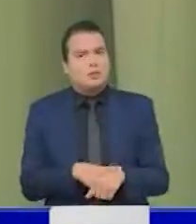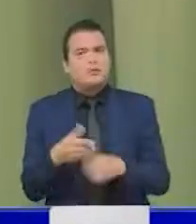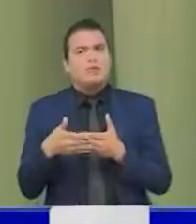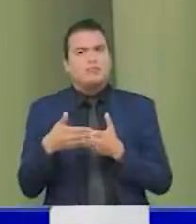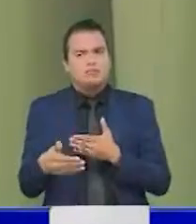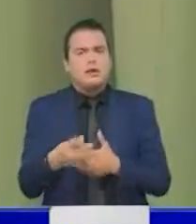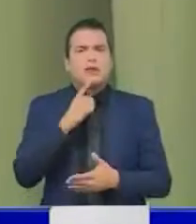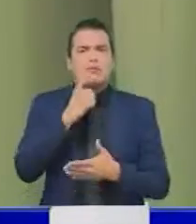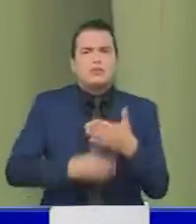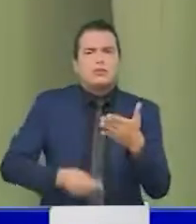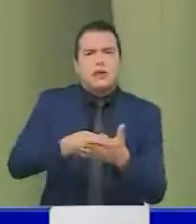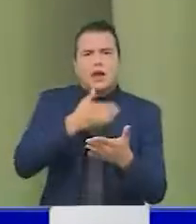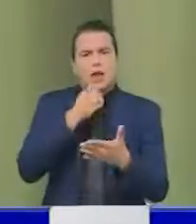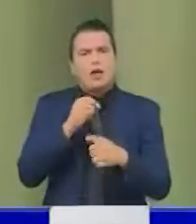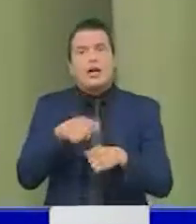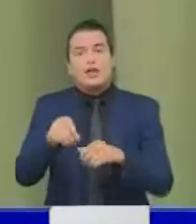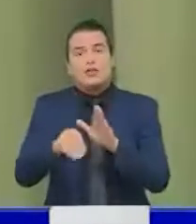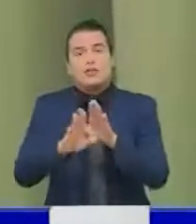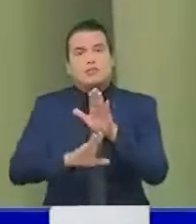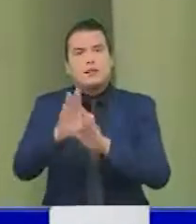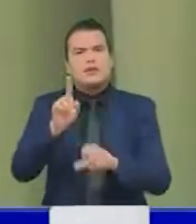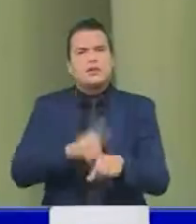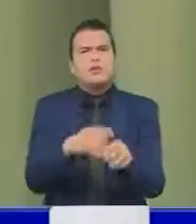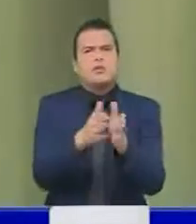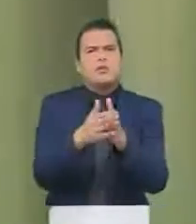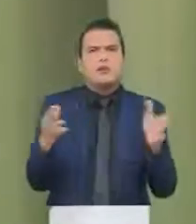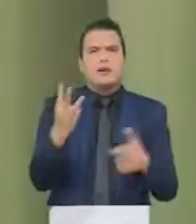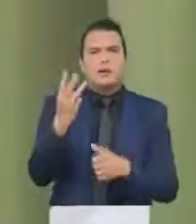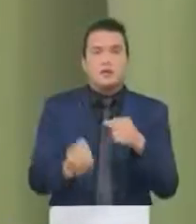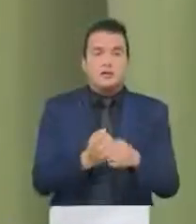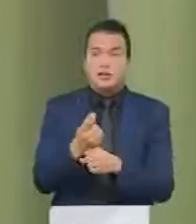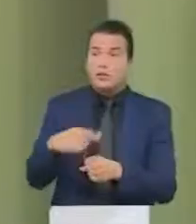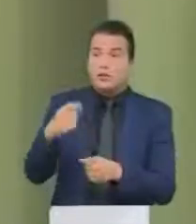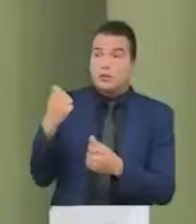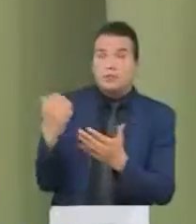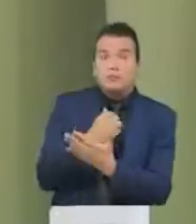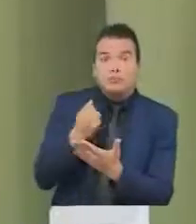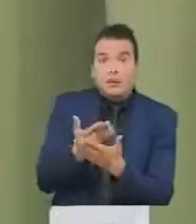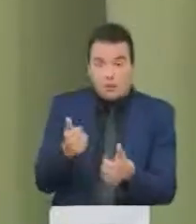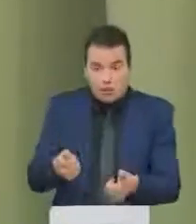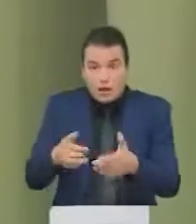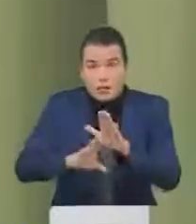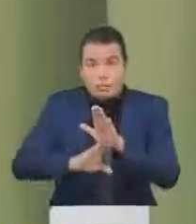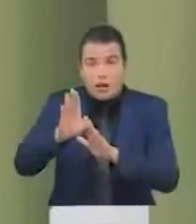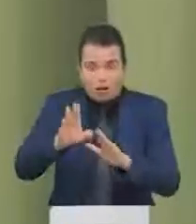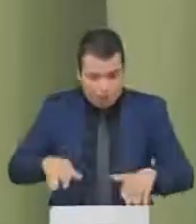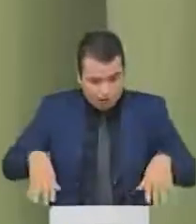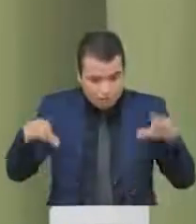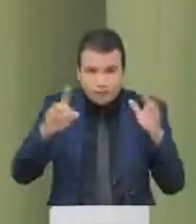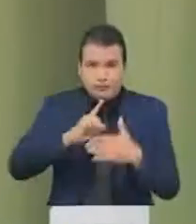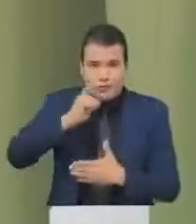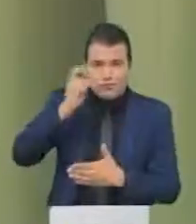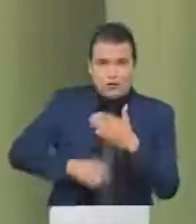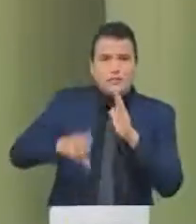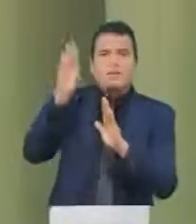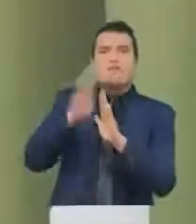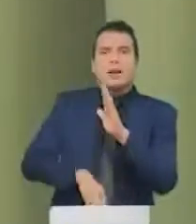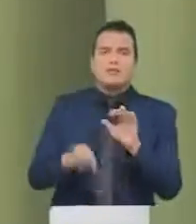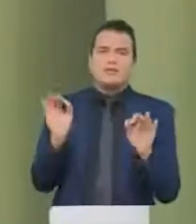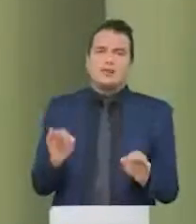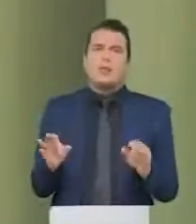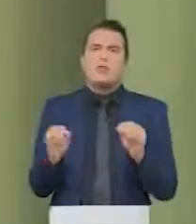años de beneficios tributarios y más si está siendo productivo y su emprendimiento crece y la